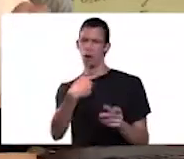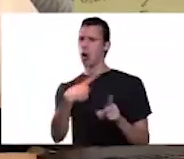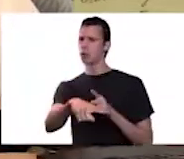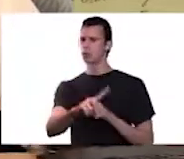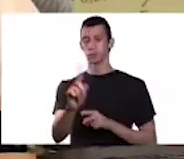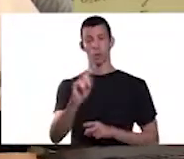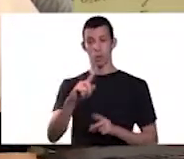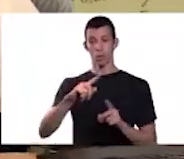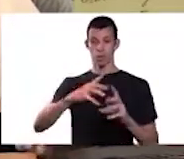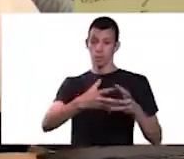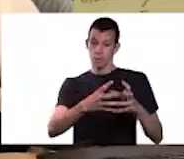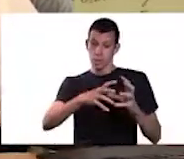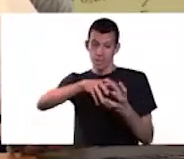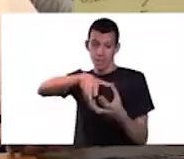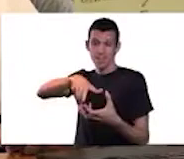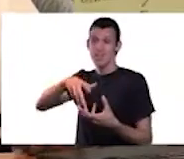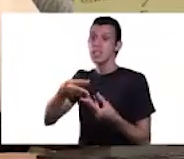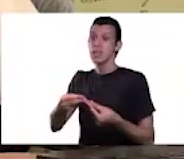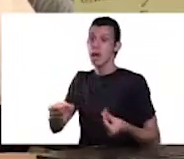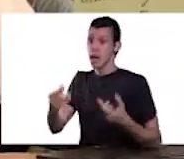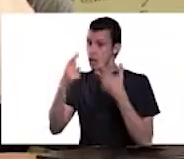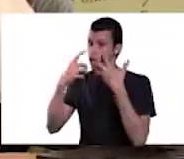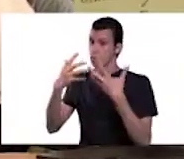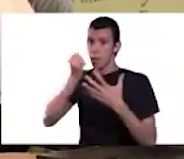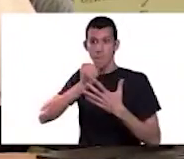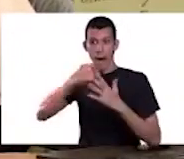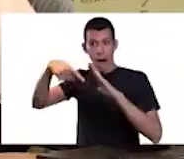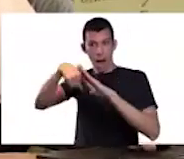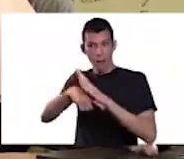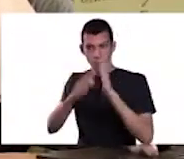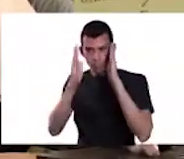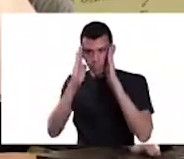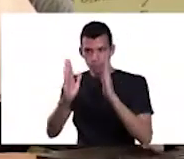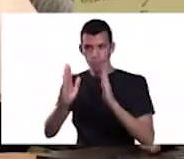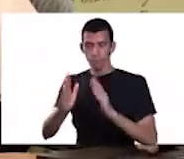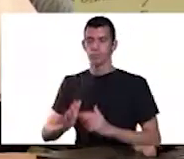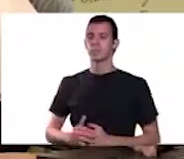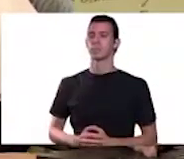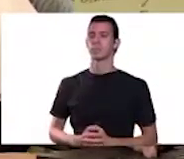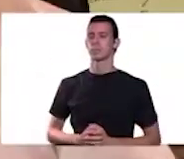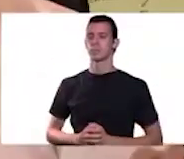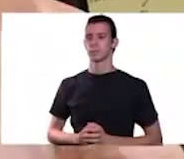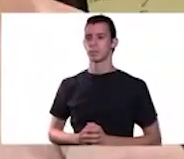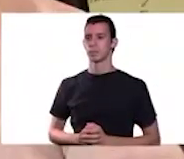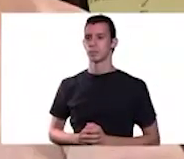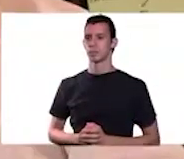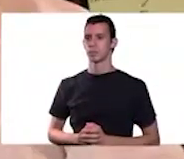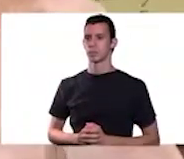lado, debemos estudiarla con algo más de profundidad al respecto.